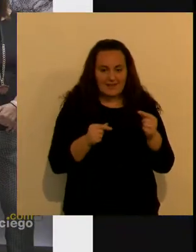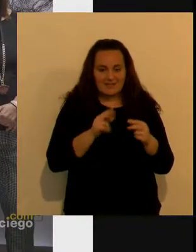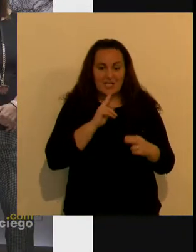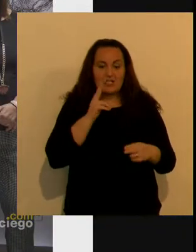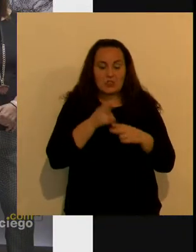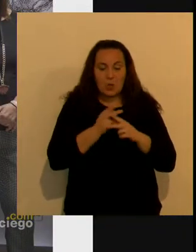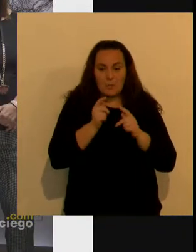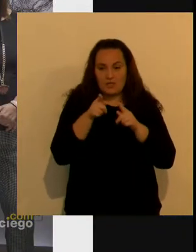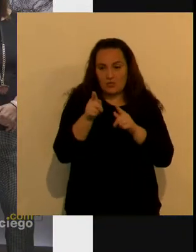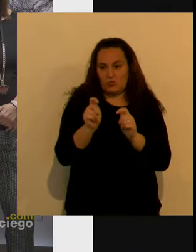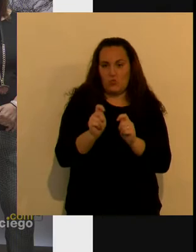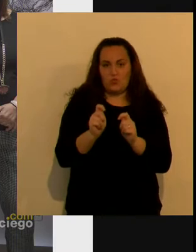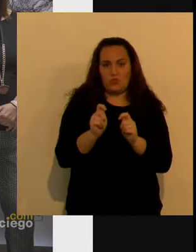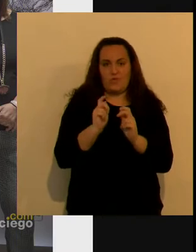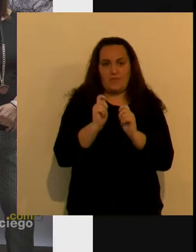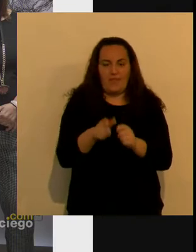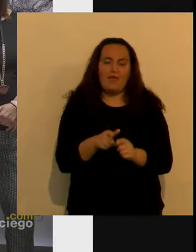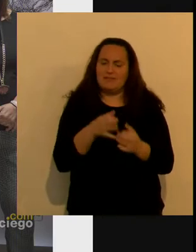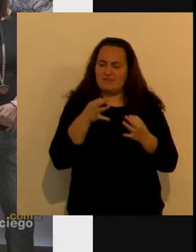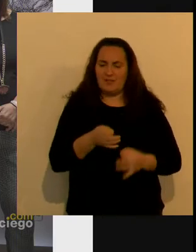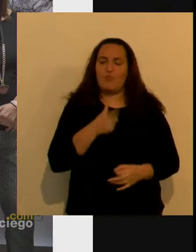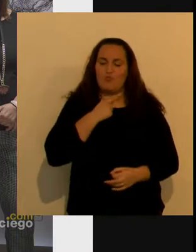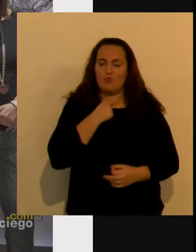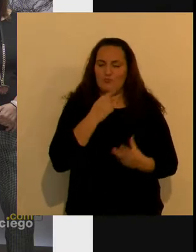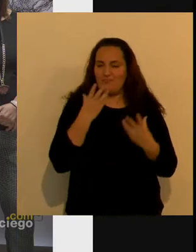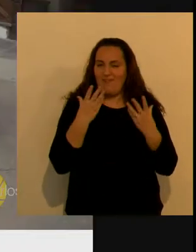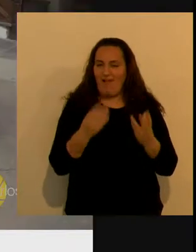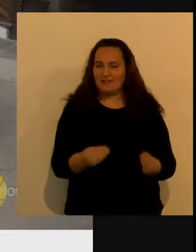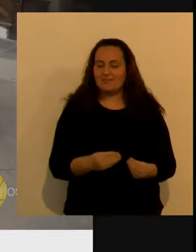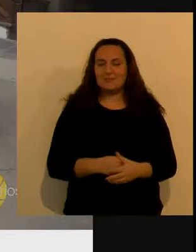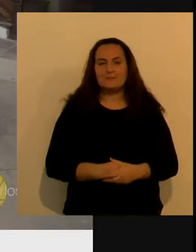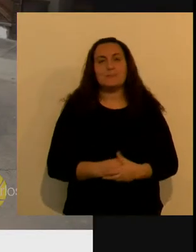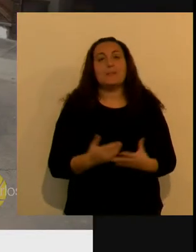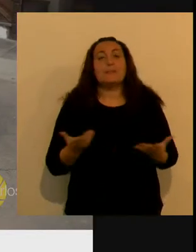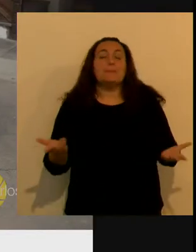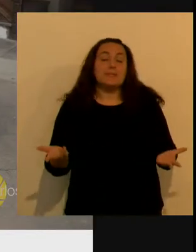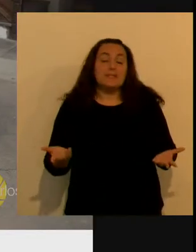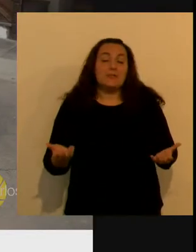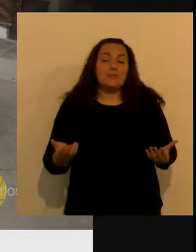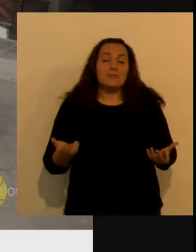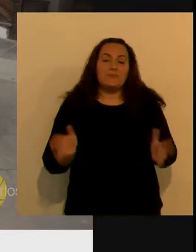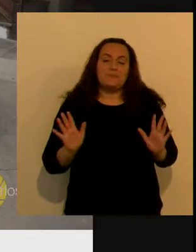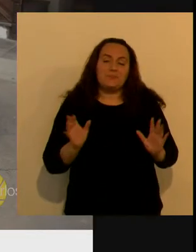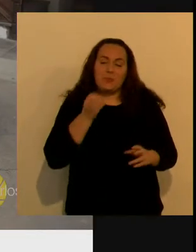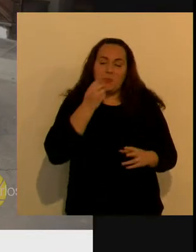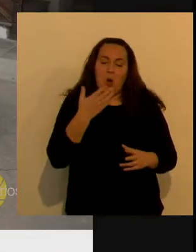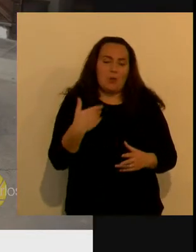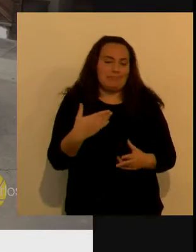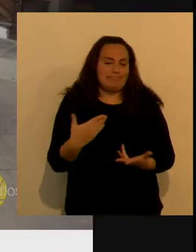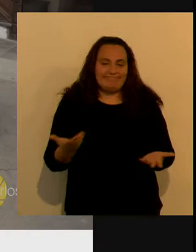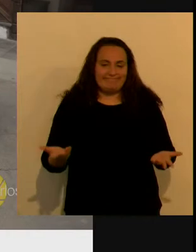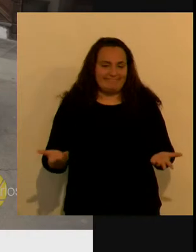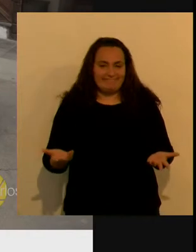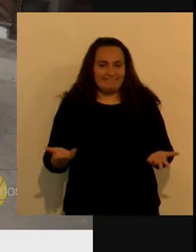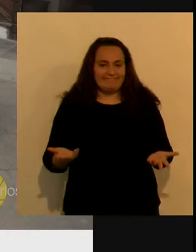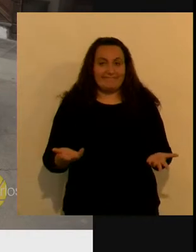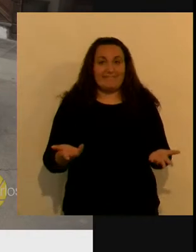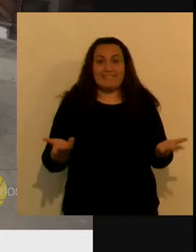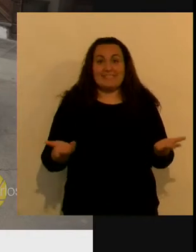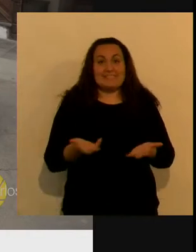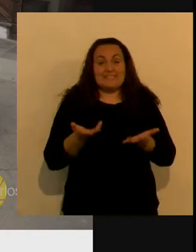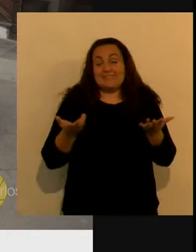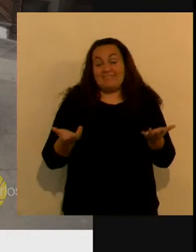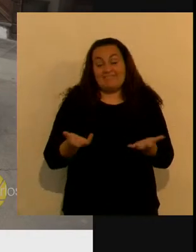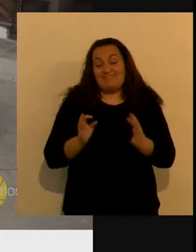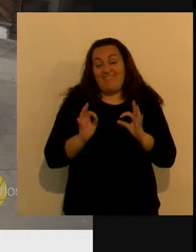eso le gustaría mucho. Pero bueno, no pasa nada porque así son las